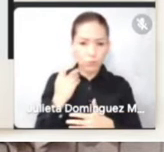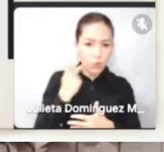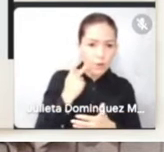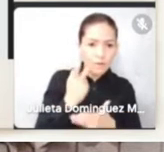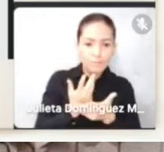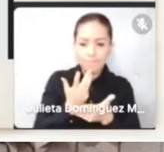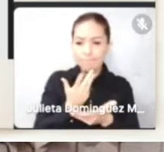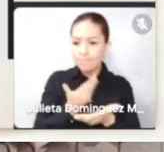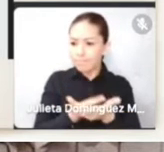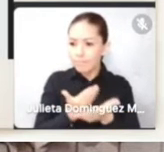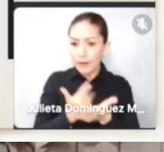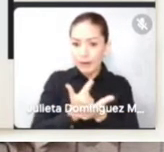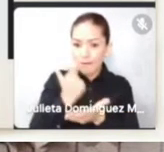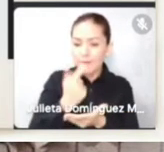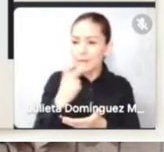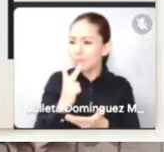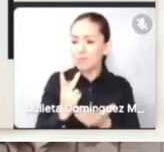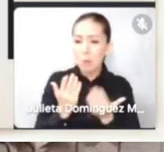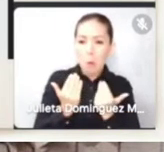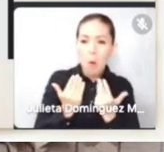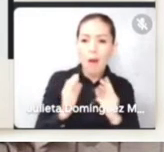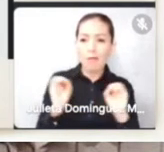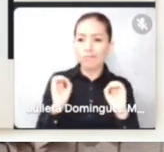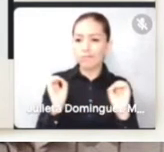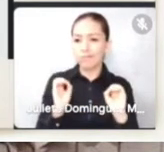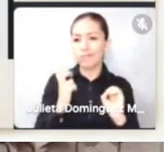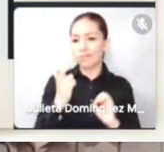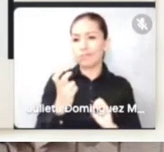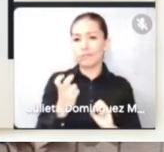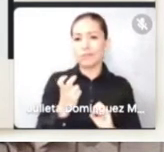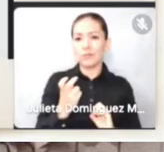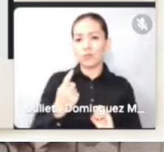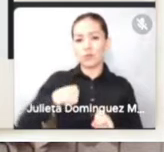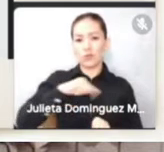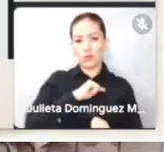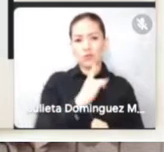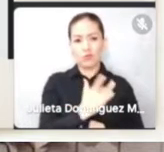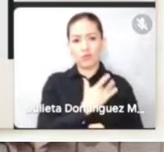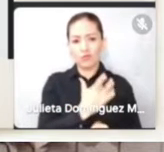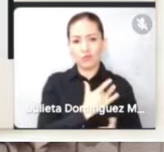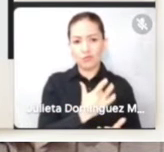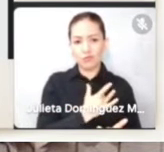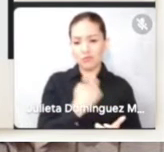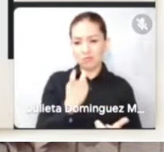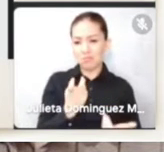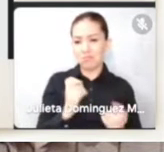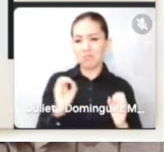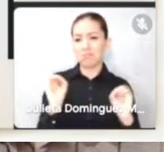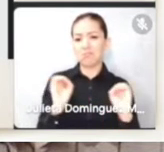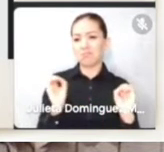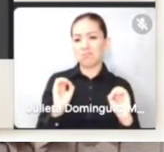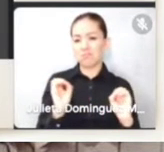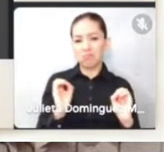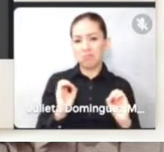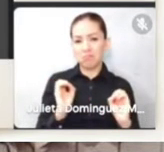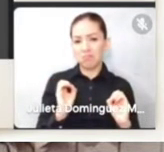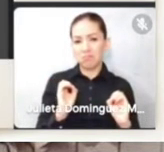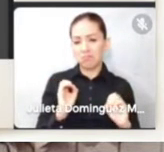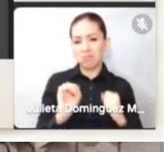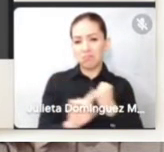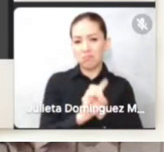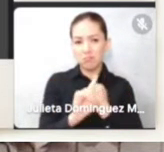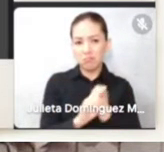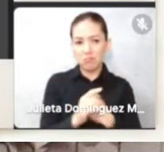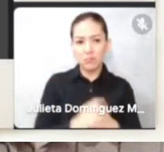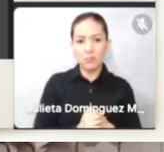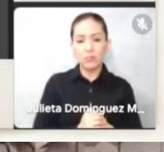elección, lo cual no sucedió en la especie, por lo que esta ponencia considera que el agravio es inoperante. En el segundo